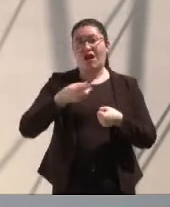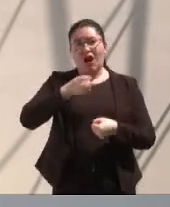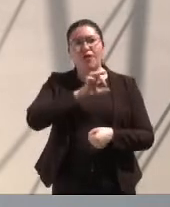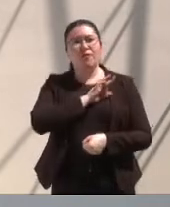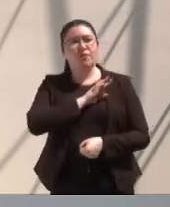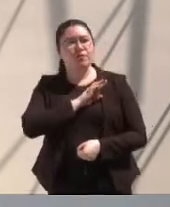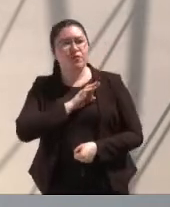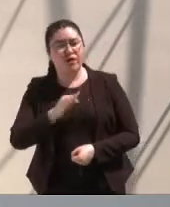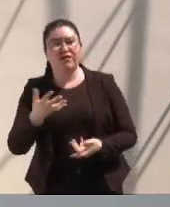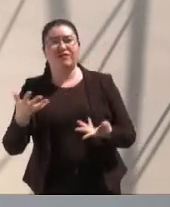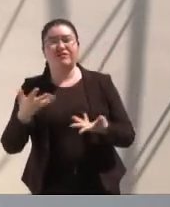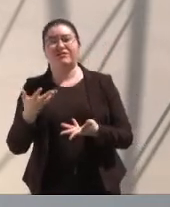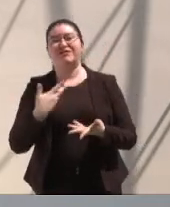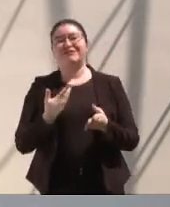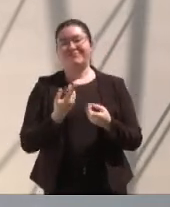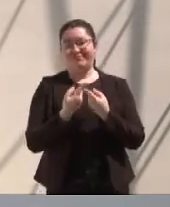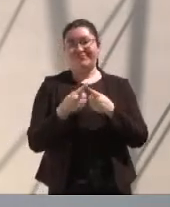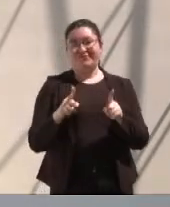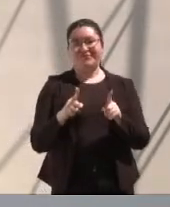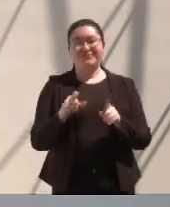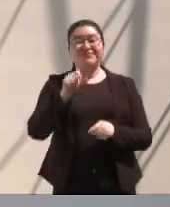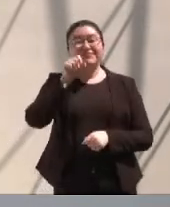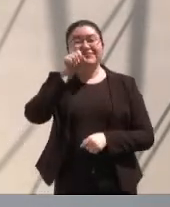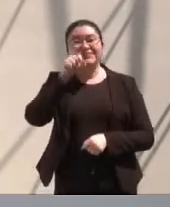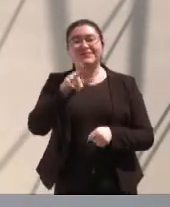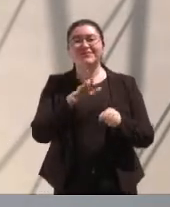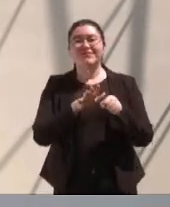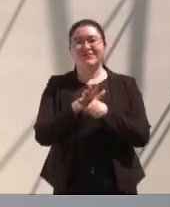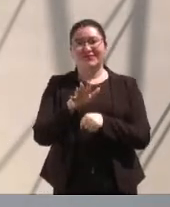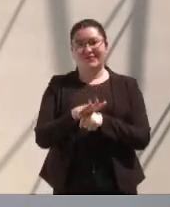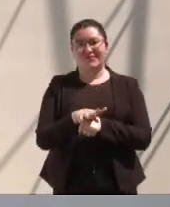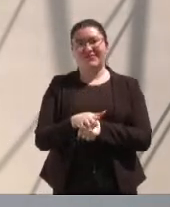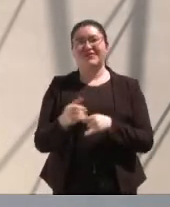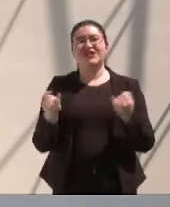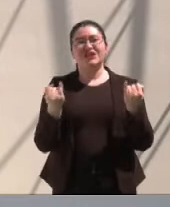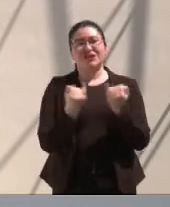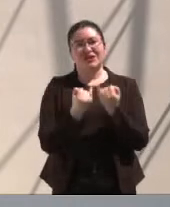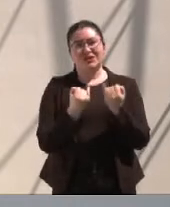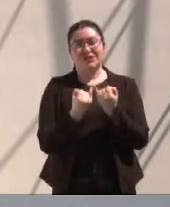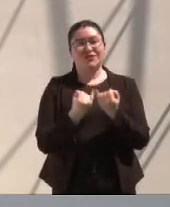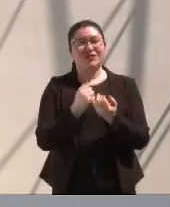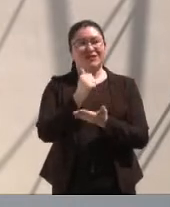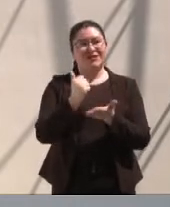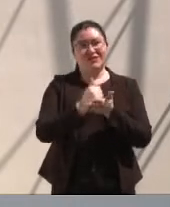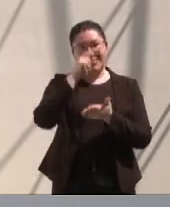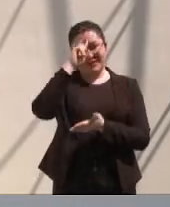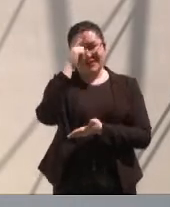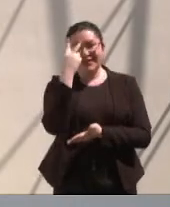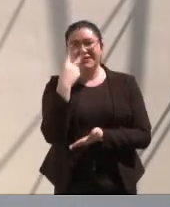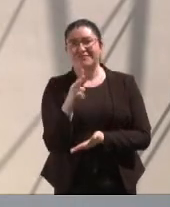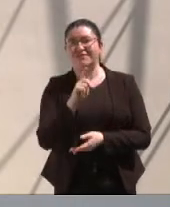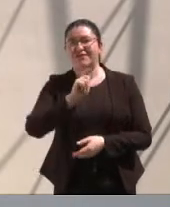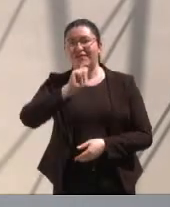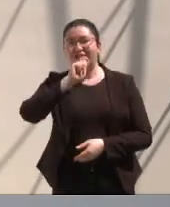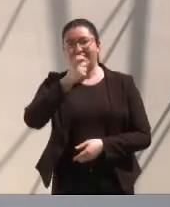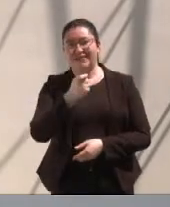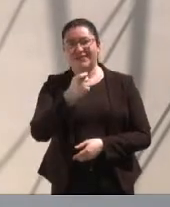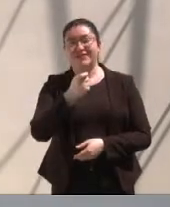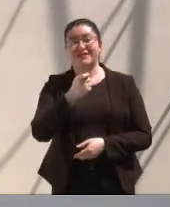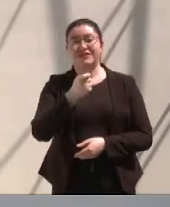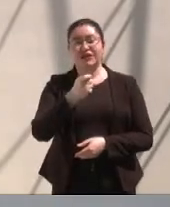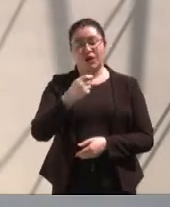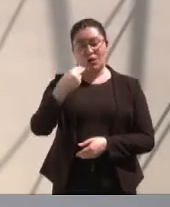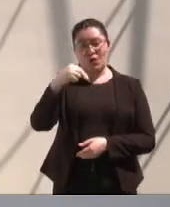por supuesto, de la mano de acciones locales, como en el caso de la Ciudad de México, de las lunas, que